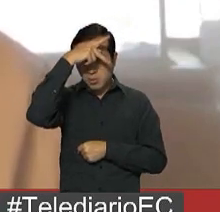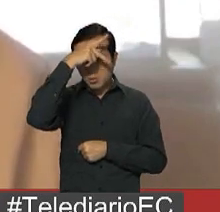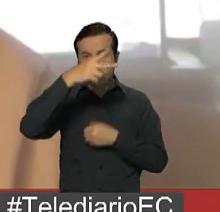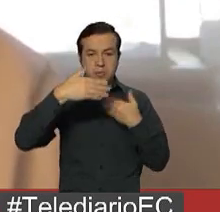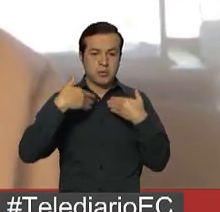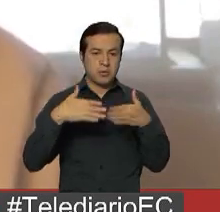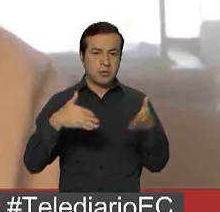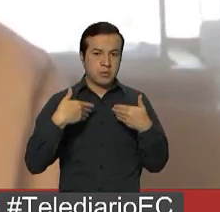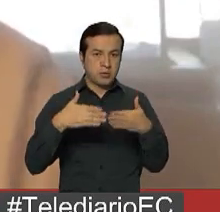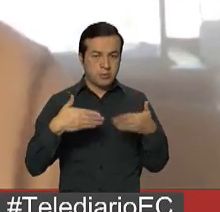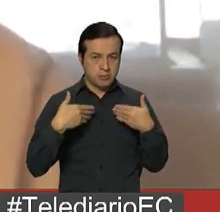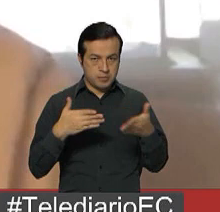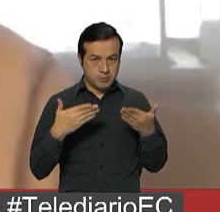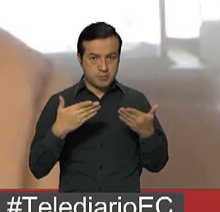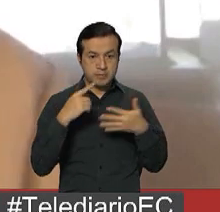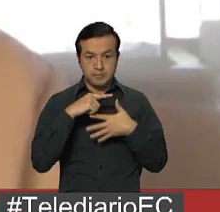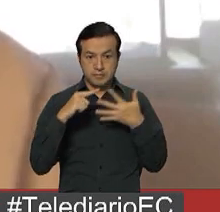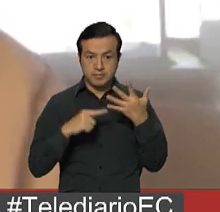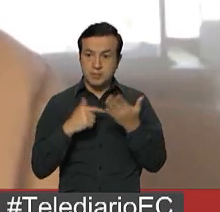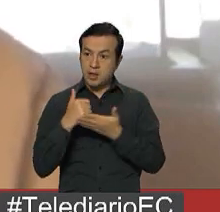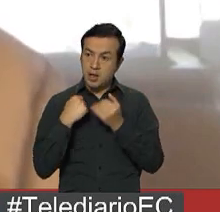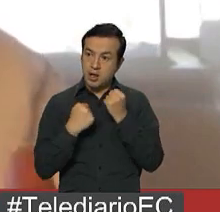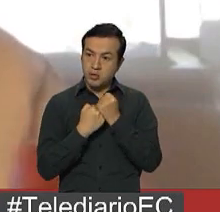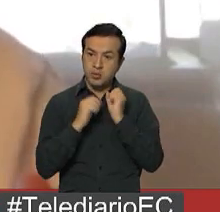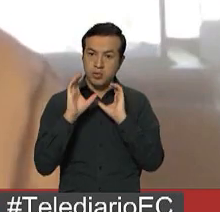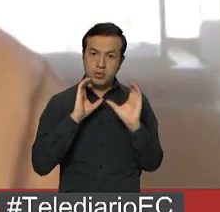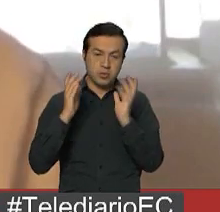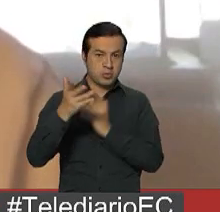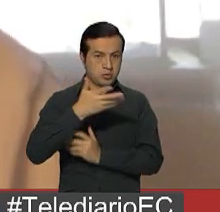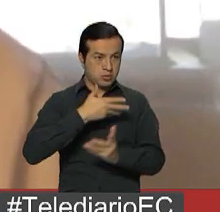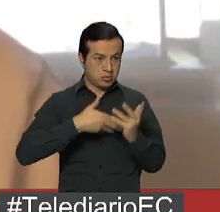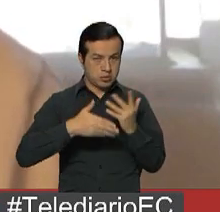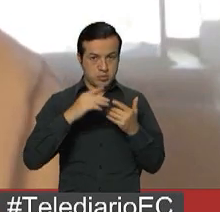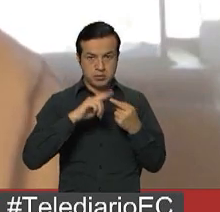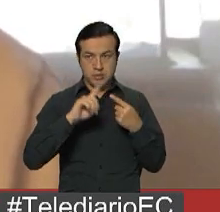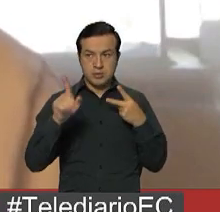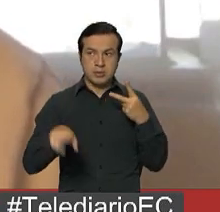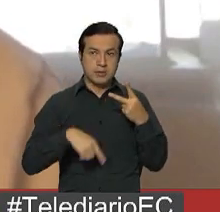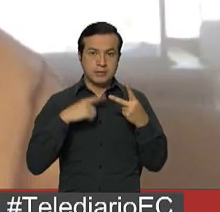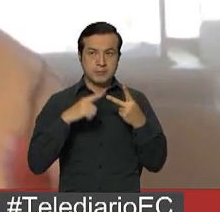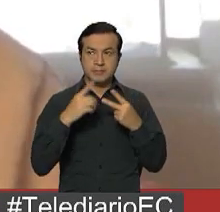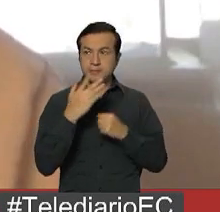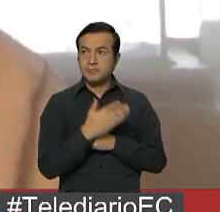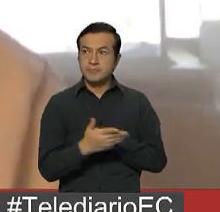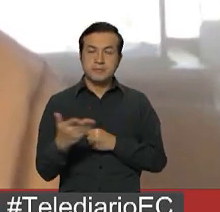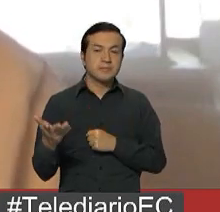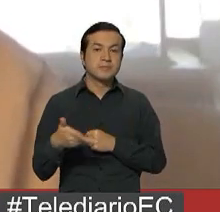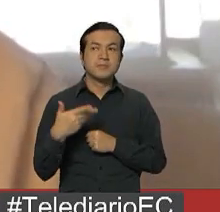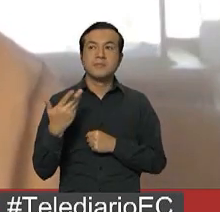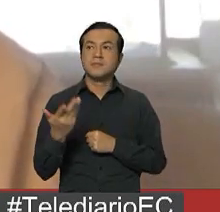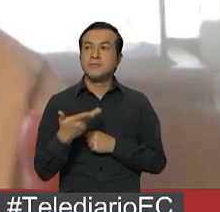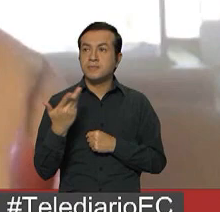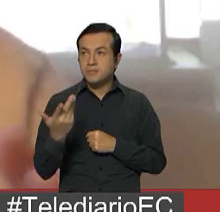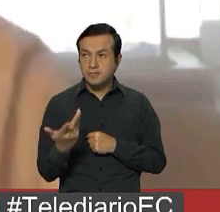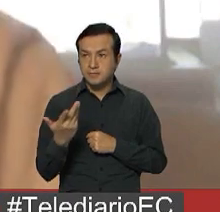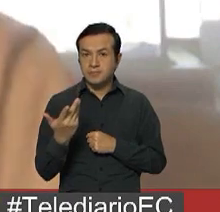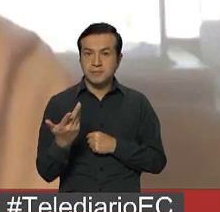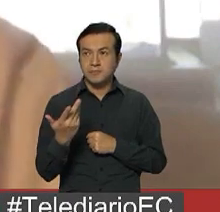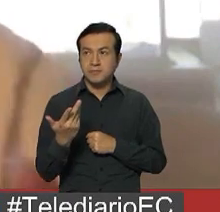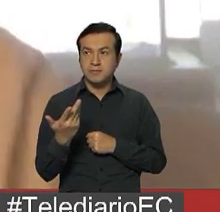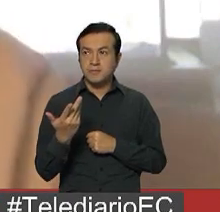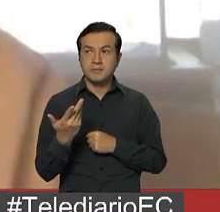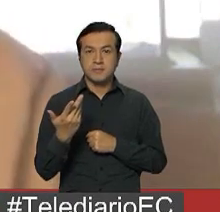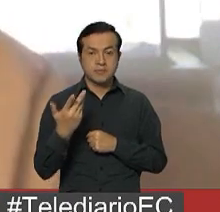panamá y esto mejora los niveles de comunicación la otra cosa que hemos hecho nosotros es hacer una suscripción de un